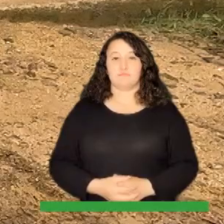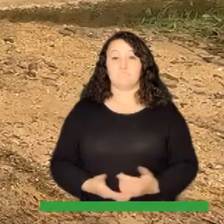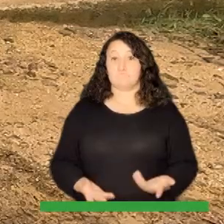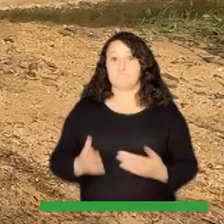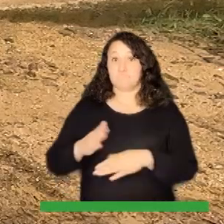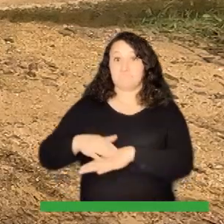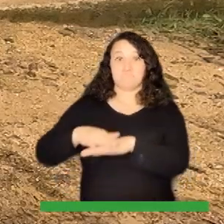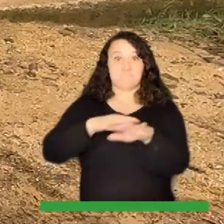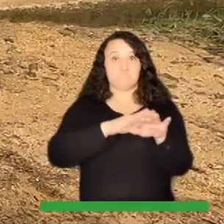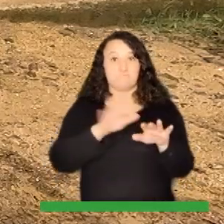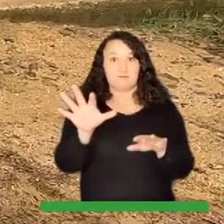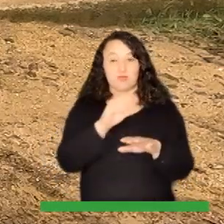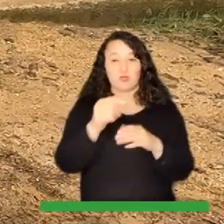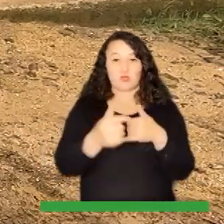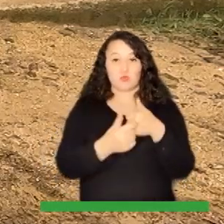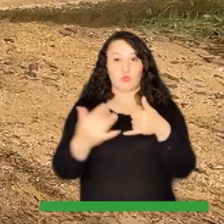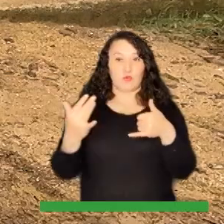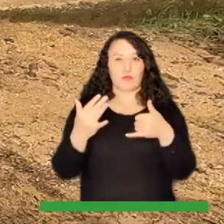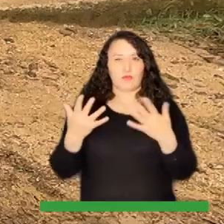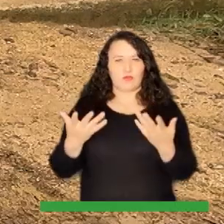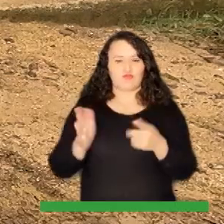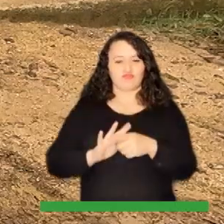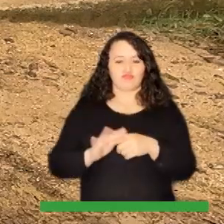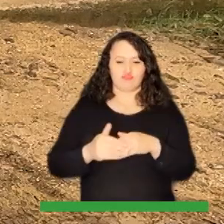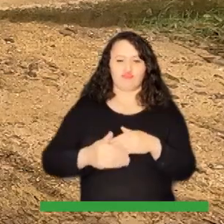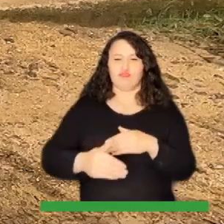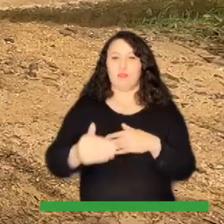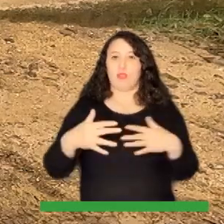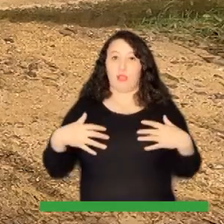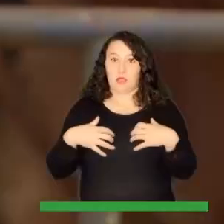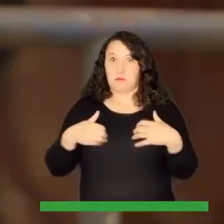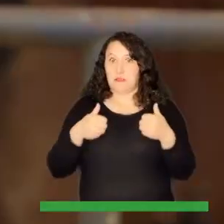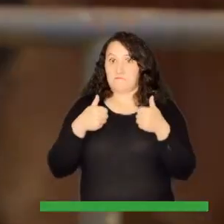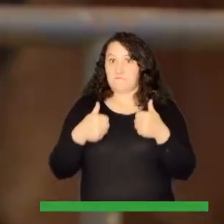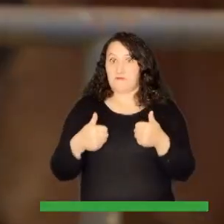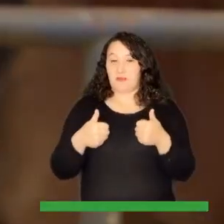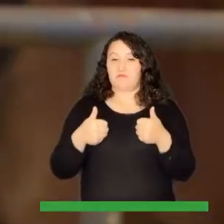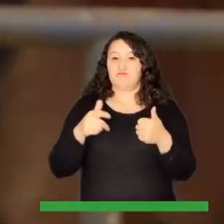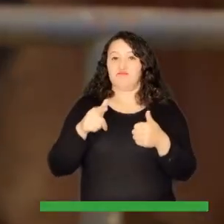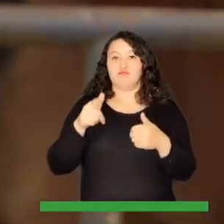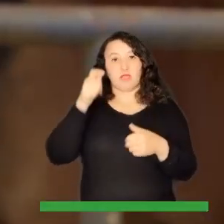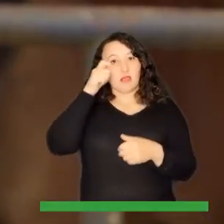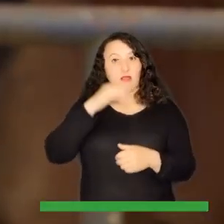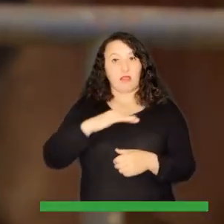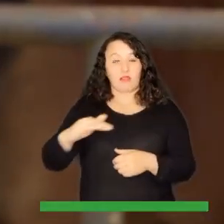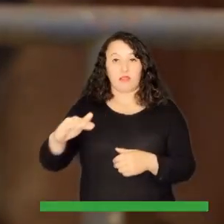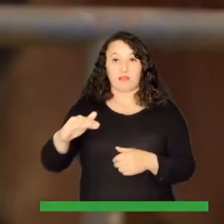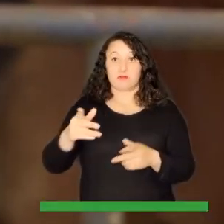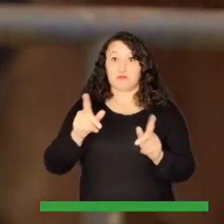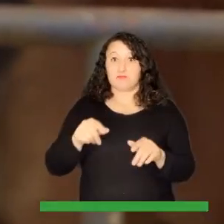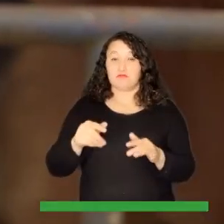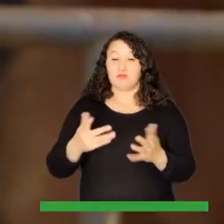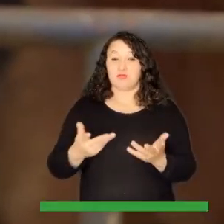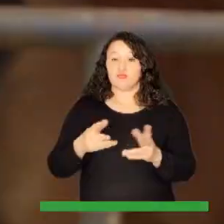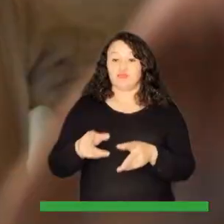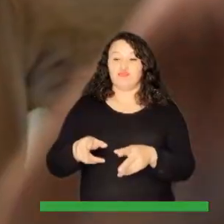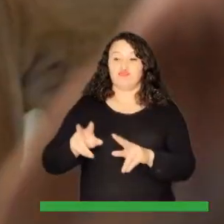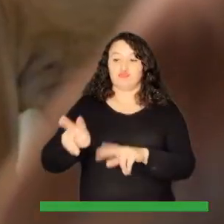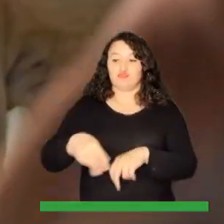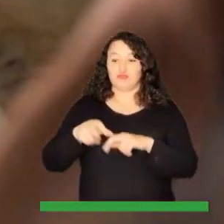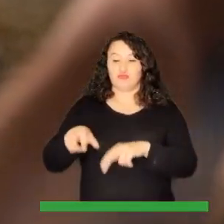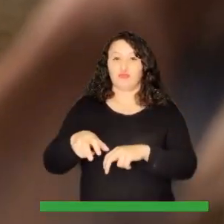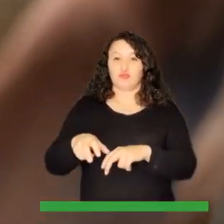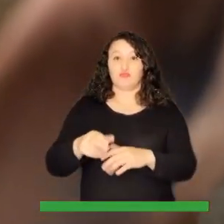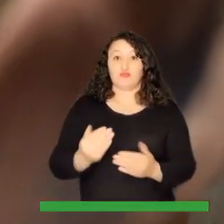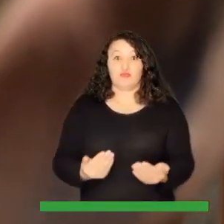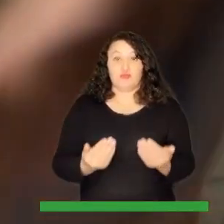invitación a los ganaderos del Guaviare para que implemente el bienestar animal en sus ganaderías, en sus explotaciones, se van a